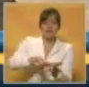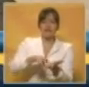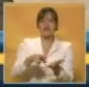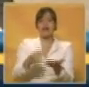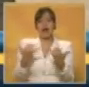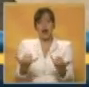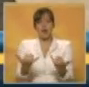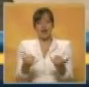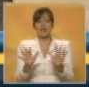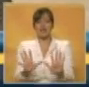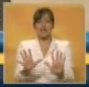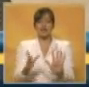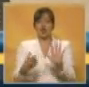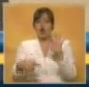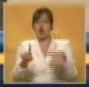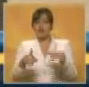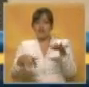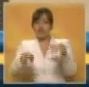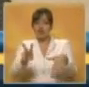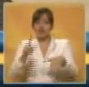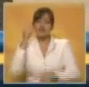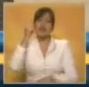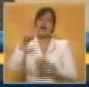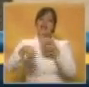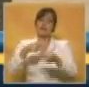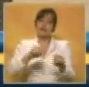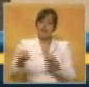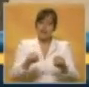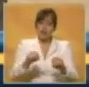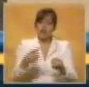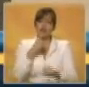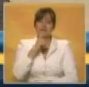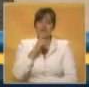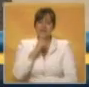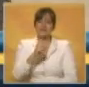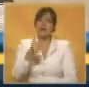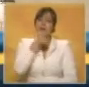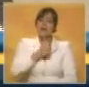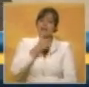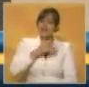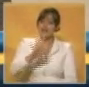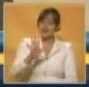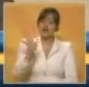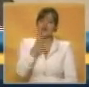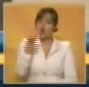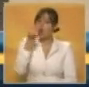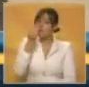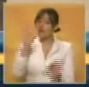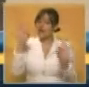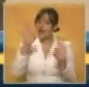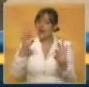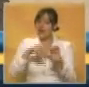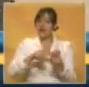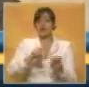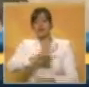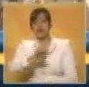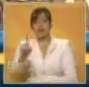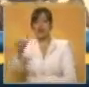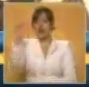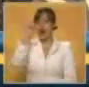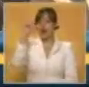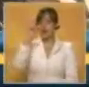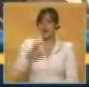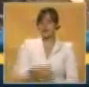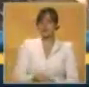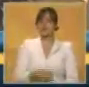son 10, 11, 12 días los que han transcurrido. Es muy difícil para una persona soportar este tiempo sin consumir alimentos y sin tomar agua.